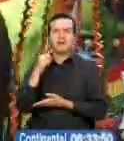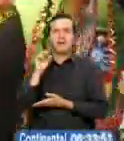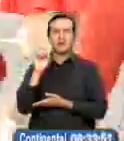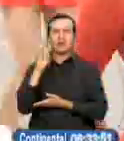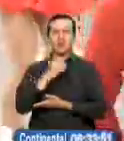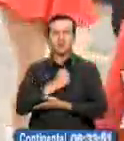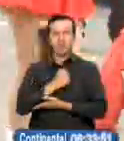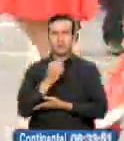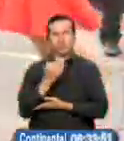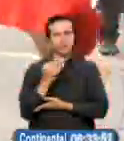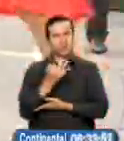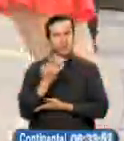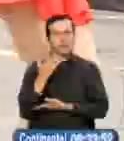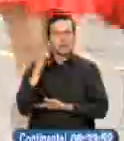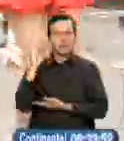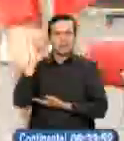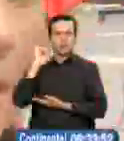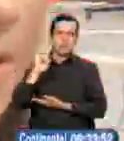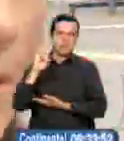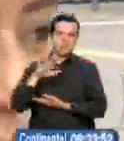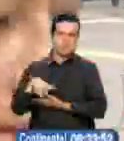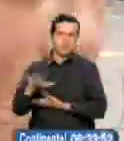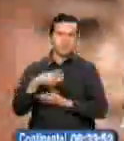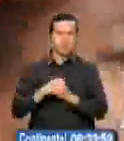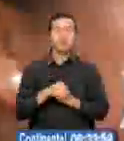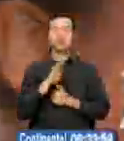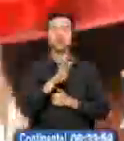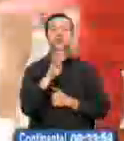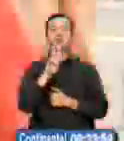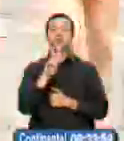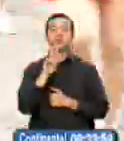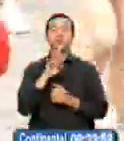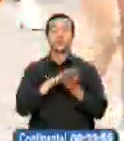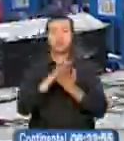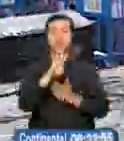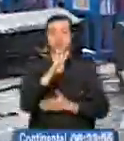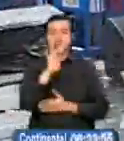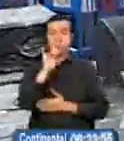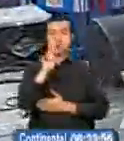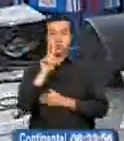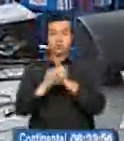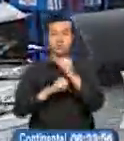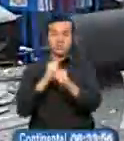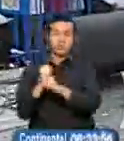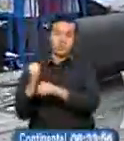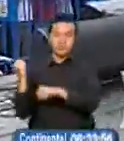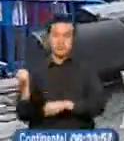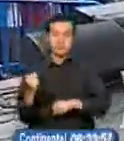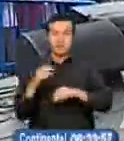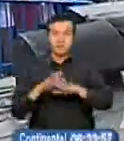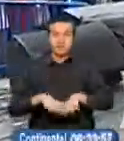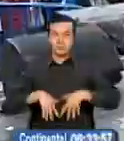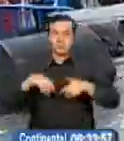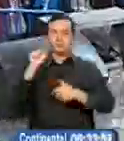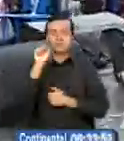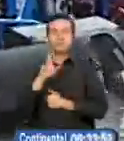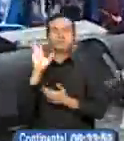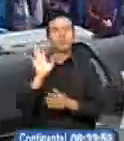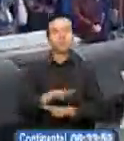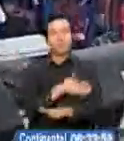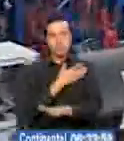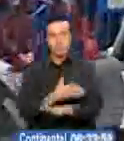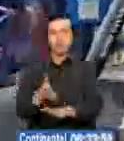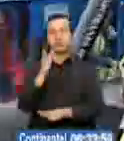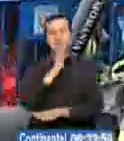país. Las fiestas por los 482 años de fundación de la Carita de Dios también se encendieron en la tribuna del sur con la música de